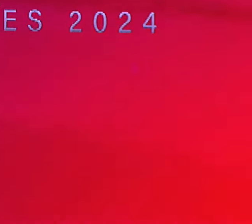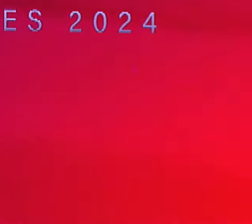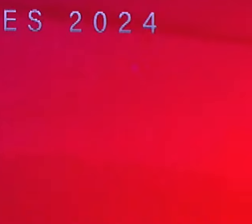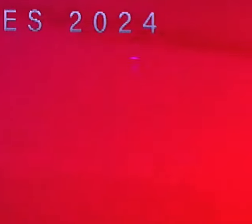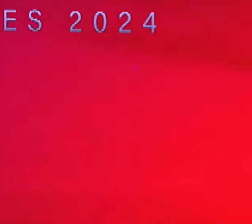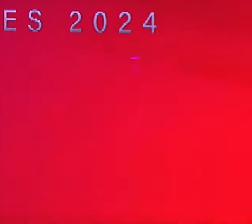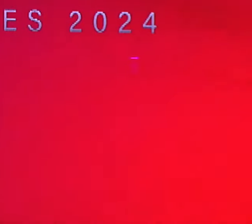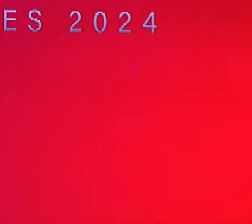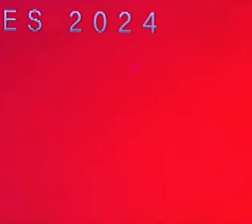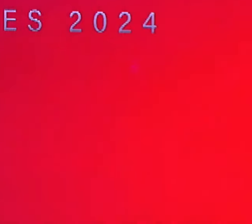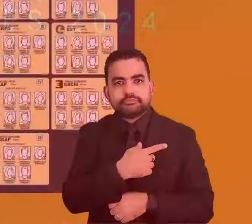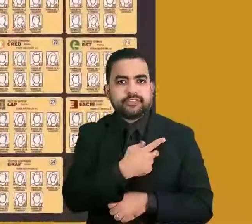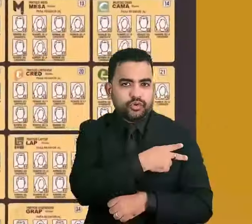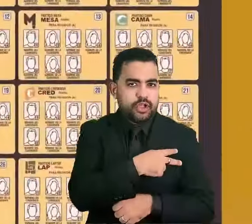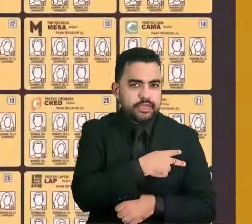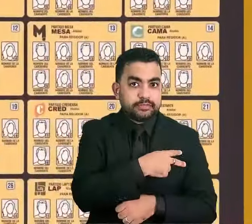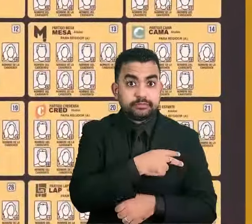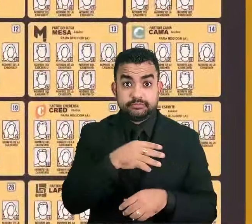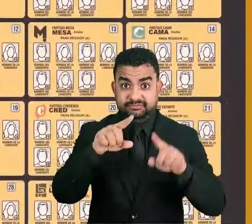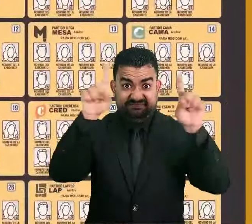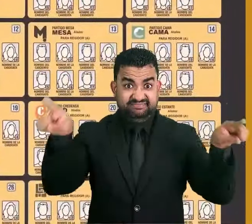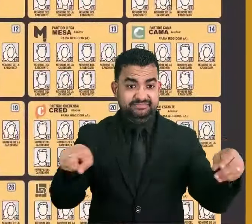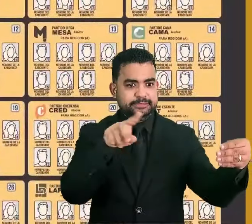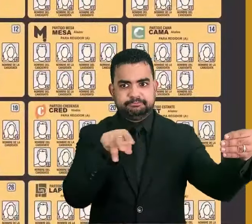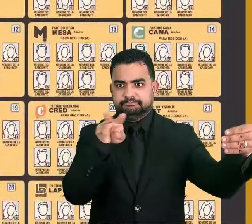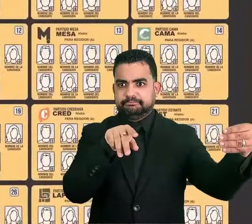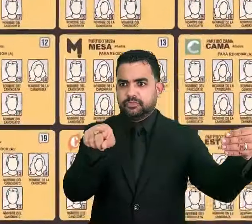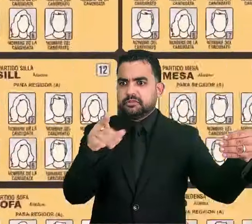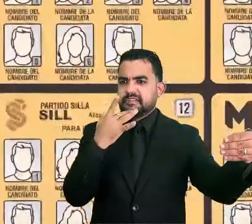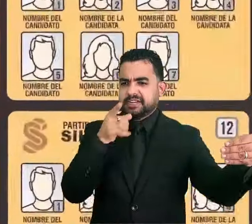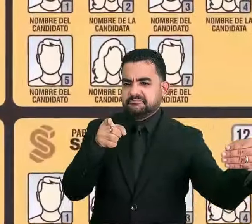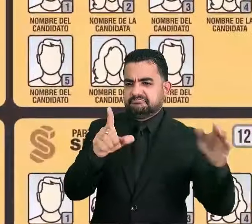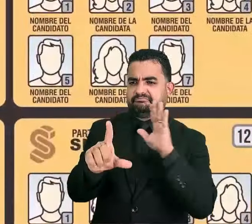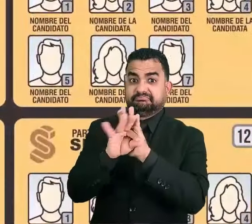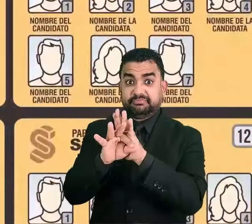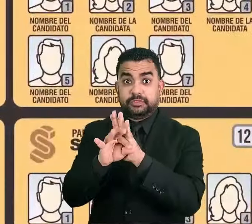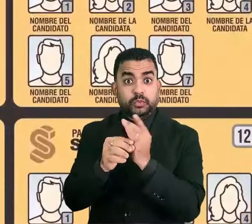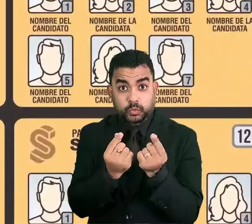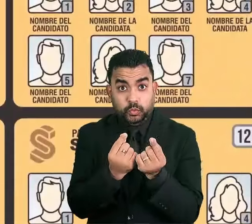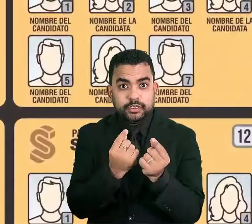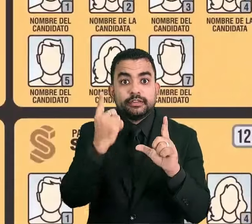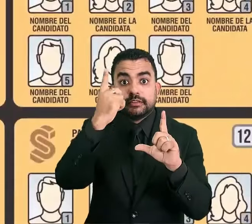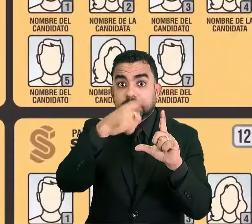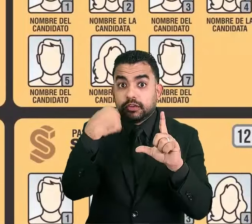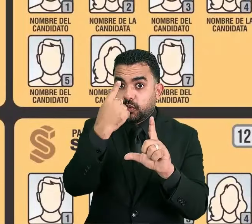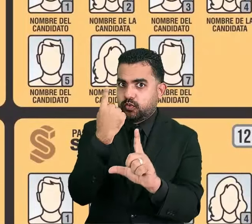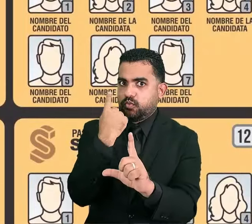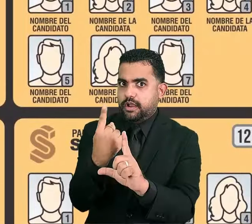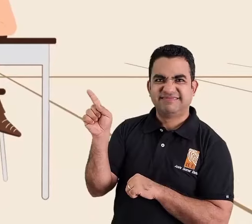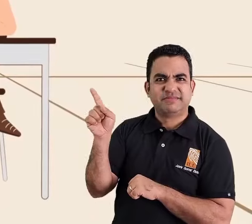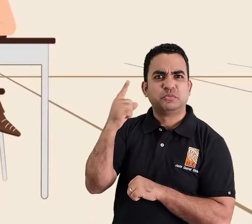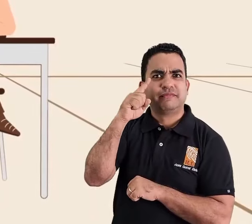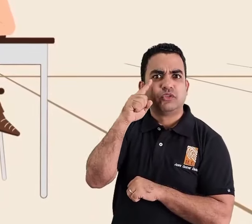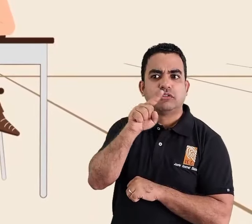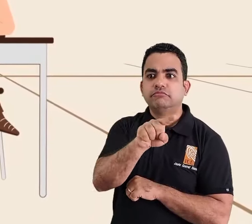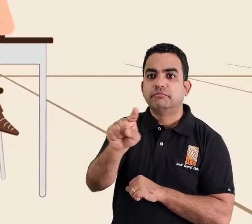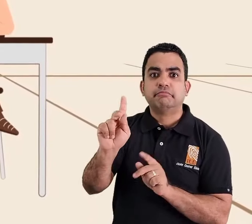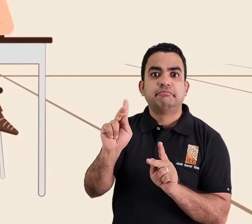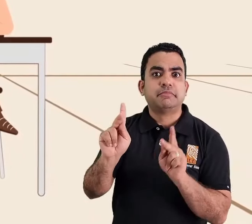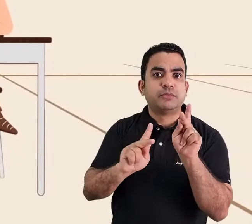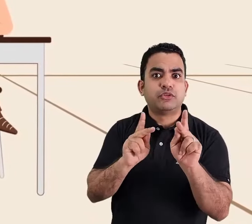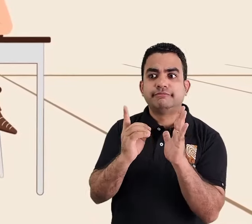el país. Con estas informaciones en pantalla hacemos precisiones de qué tienes que saber.